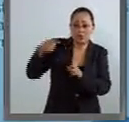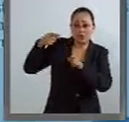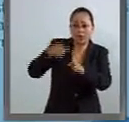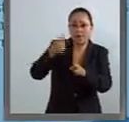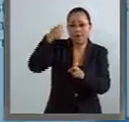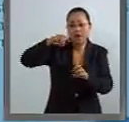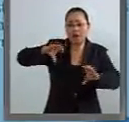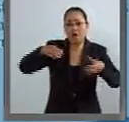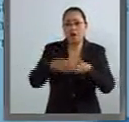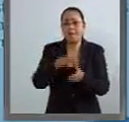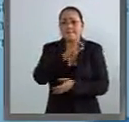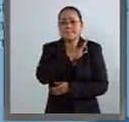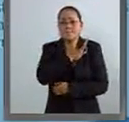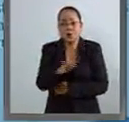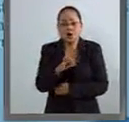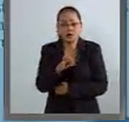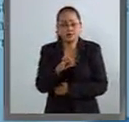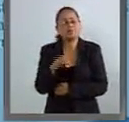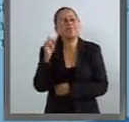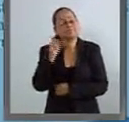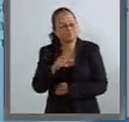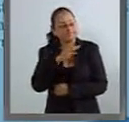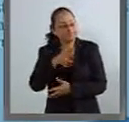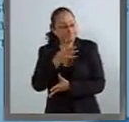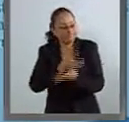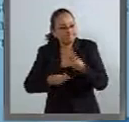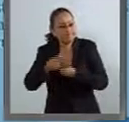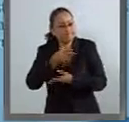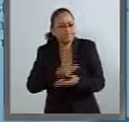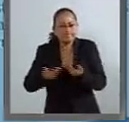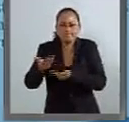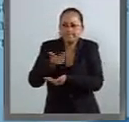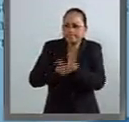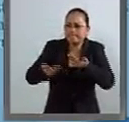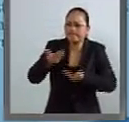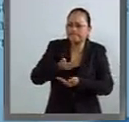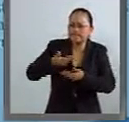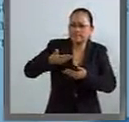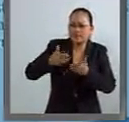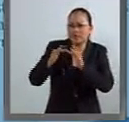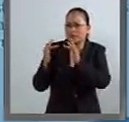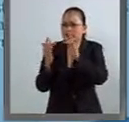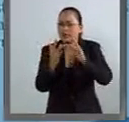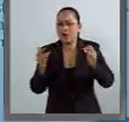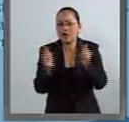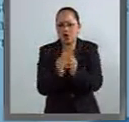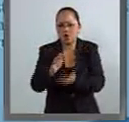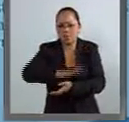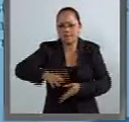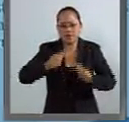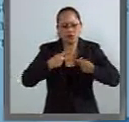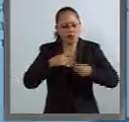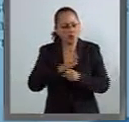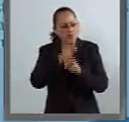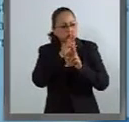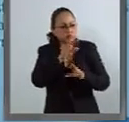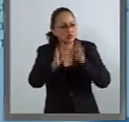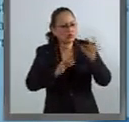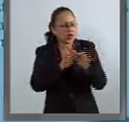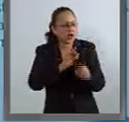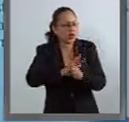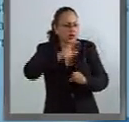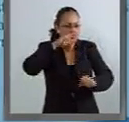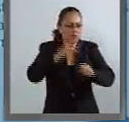la comunicación, sino permite la retroalimentación a partir del e-ciudadanía, que responde a una